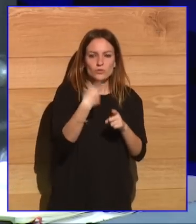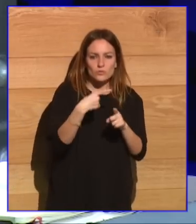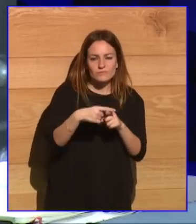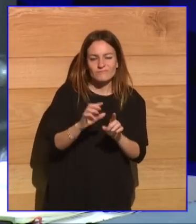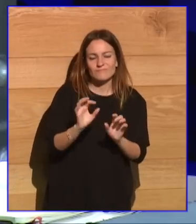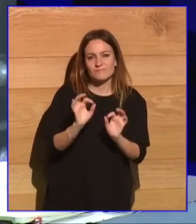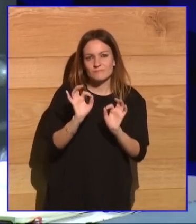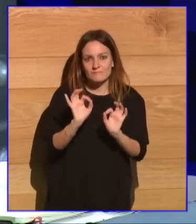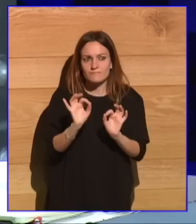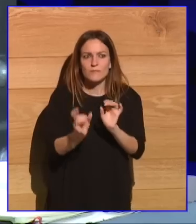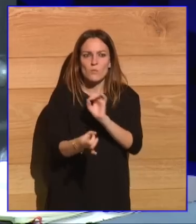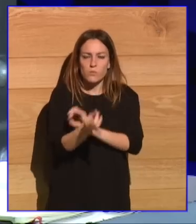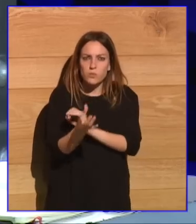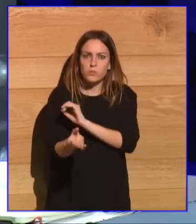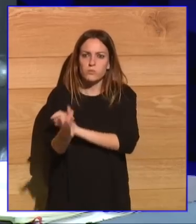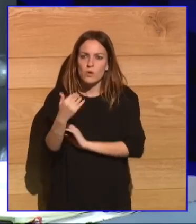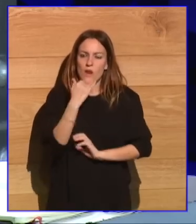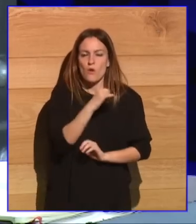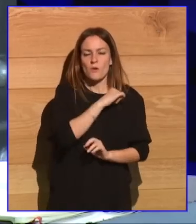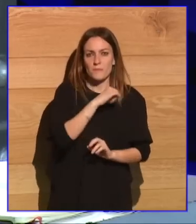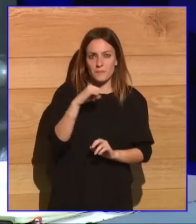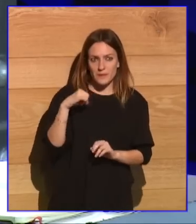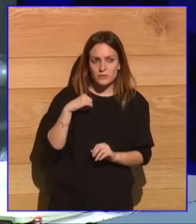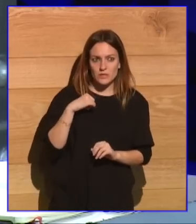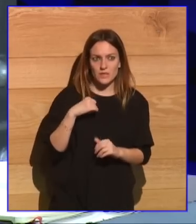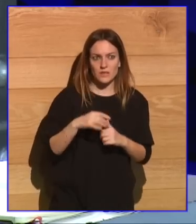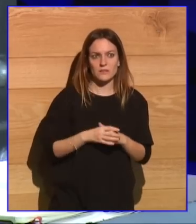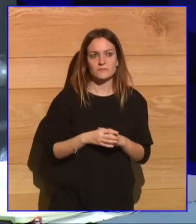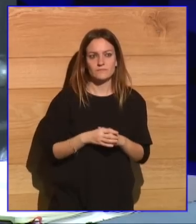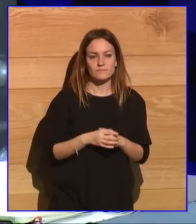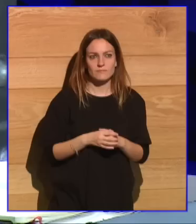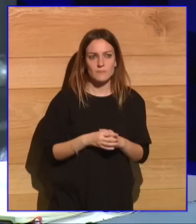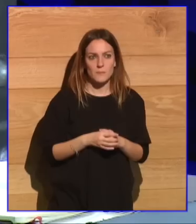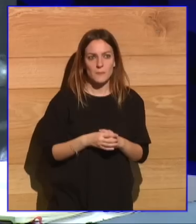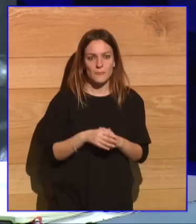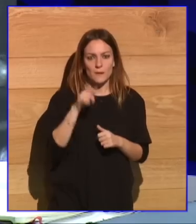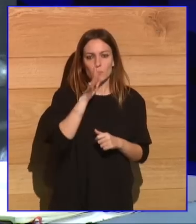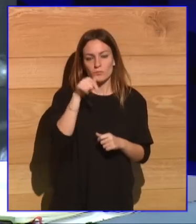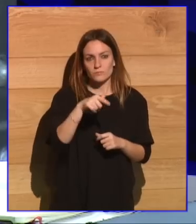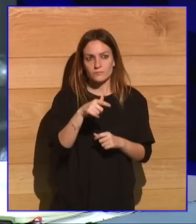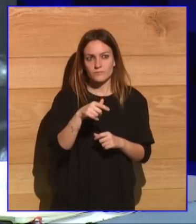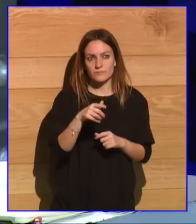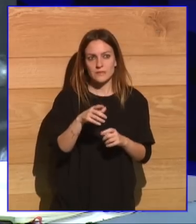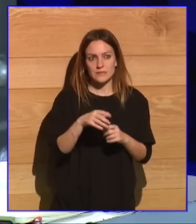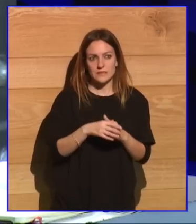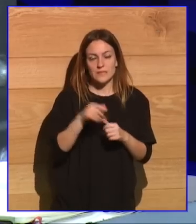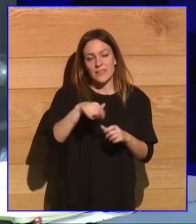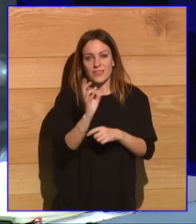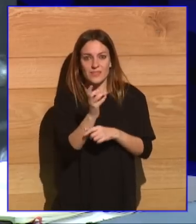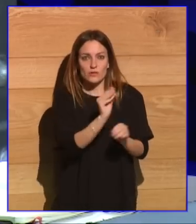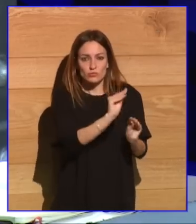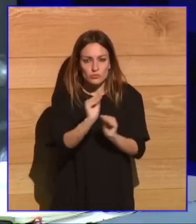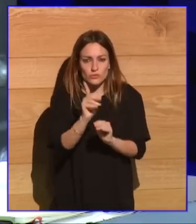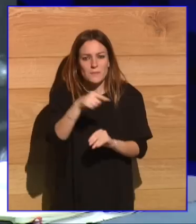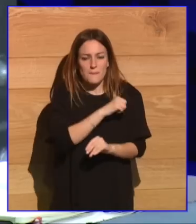conceptuales, muy personales, incluso conceptuales en el sentido técnico, cuando se habla de estos álbumes conceptuales. Y en un